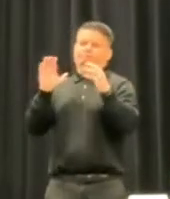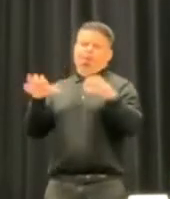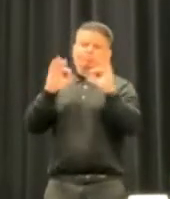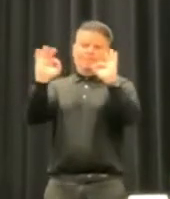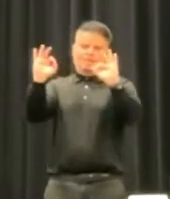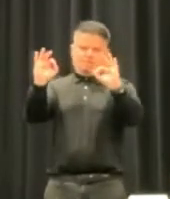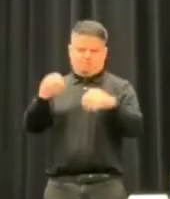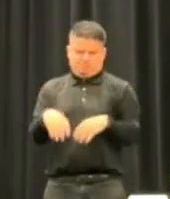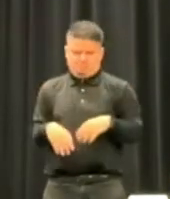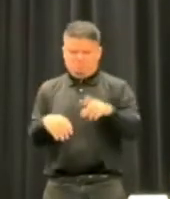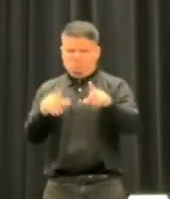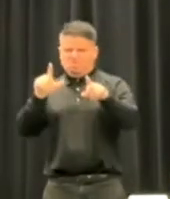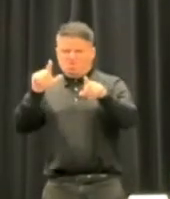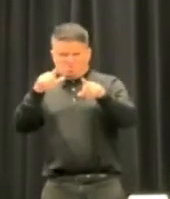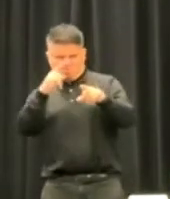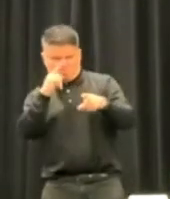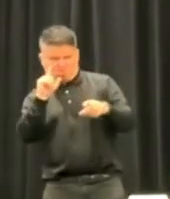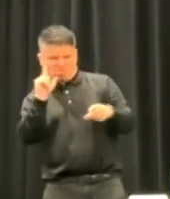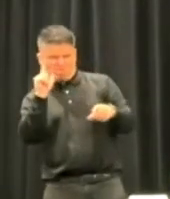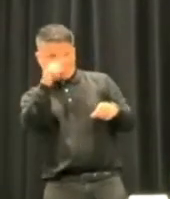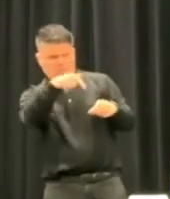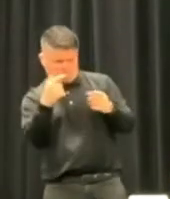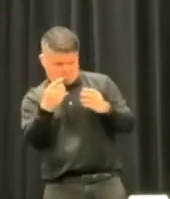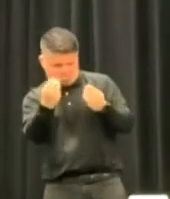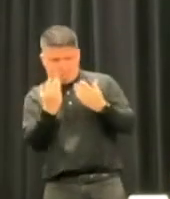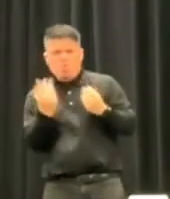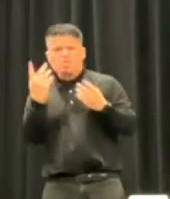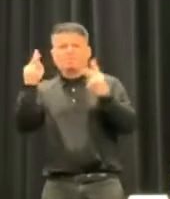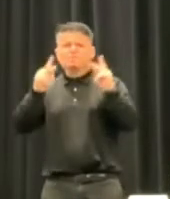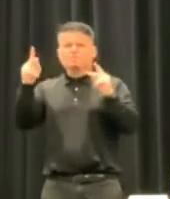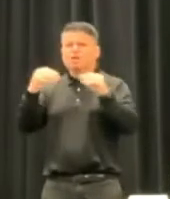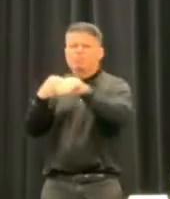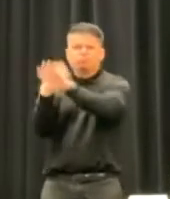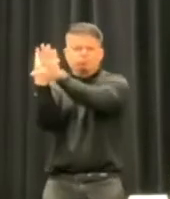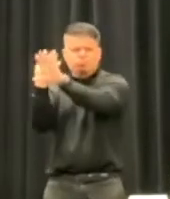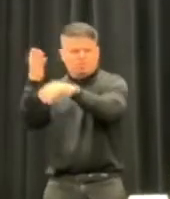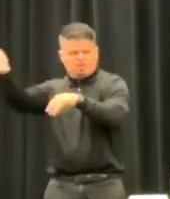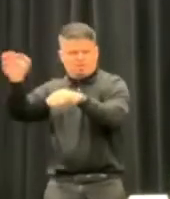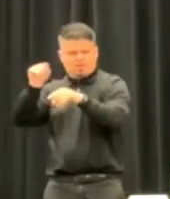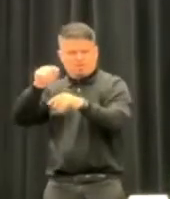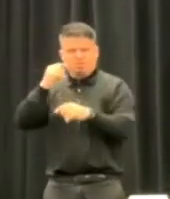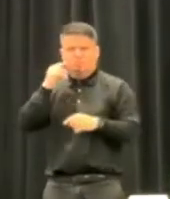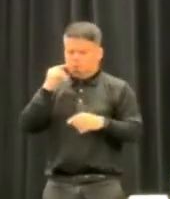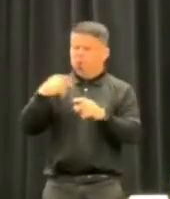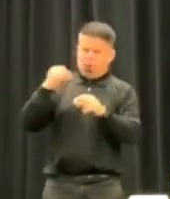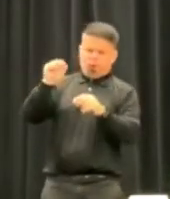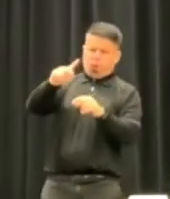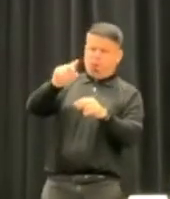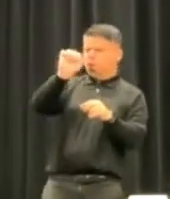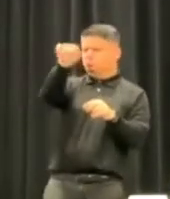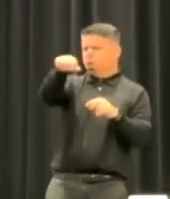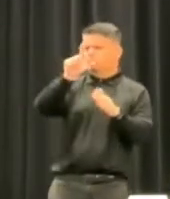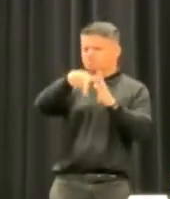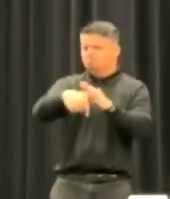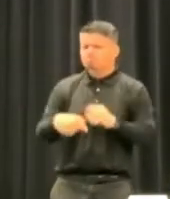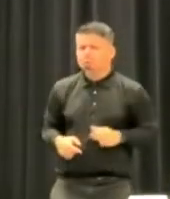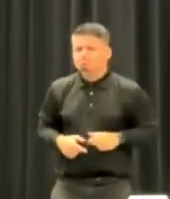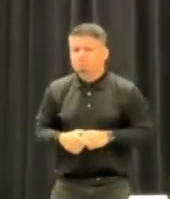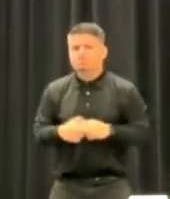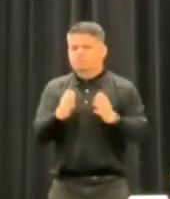claro que sí claro que sí fueron noticioso secretaria que tengo una duda creo que en la administración de